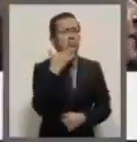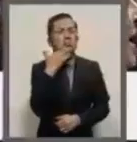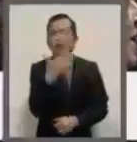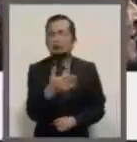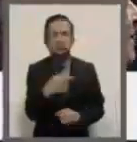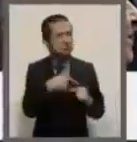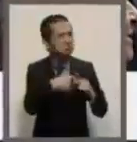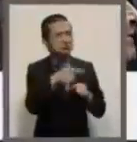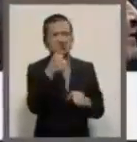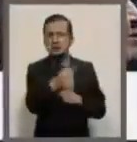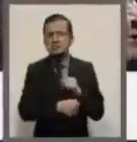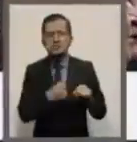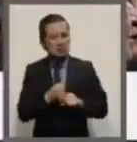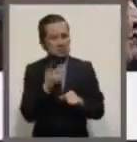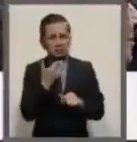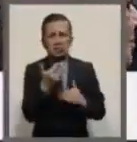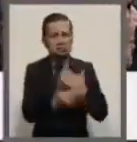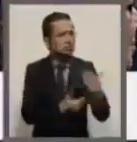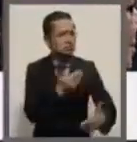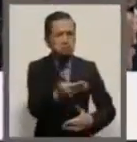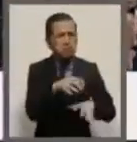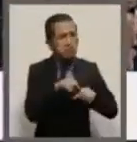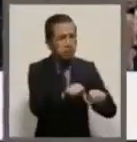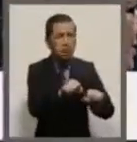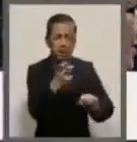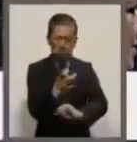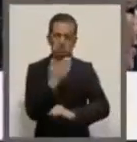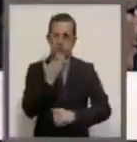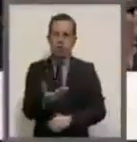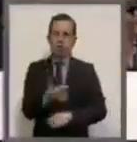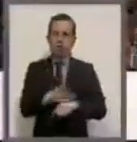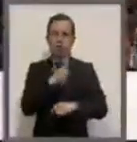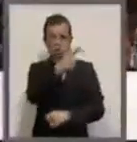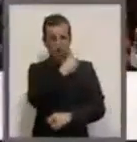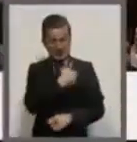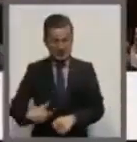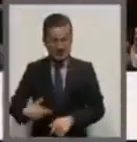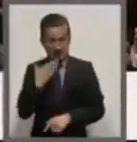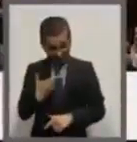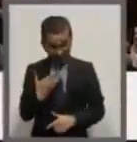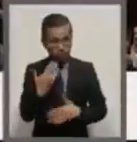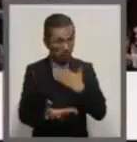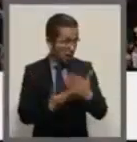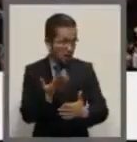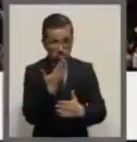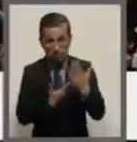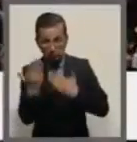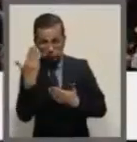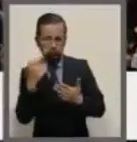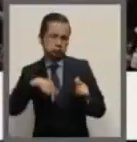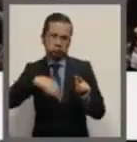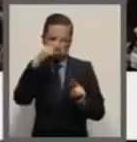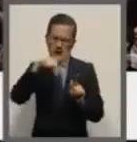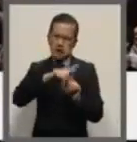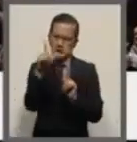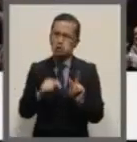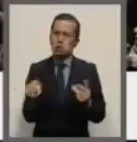Y eso es bueno, porque si le va bien al presidente, le va a ir bien a México.